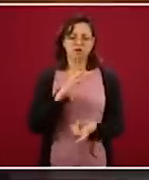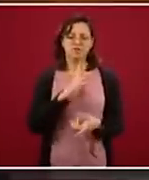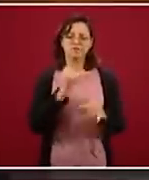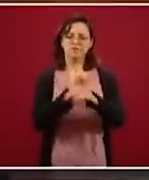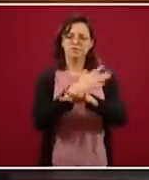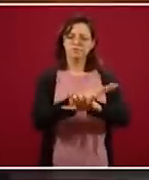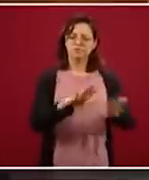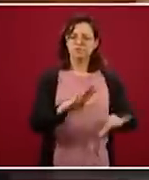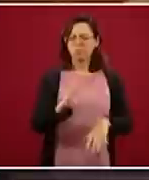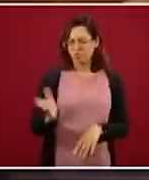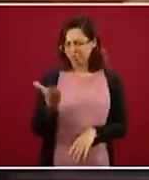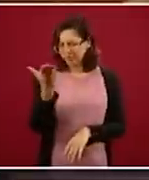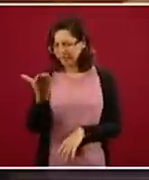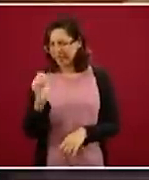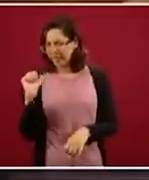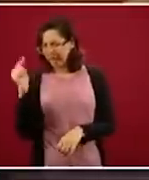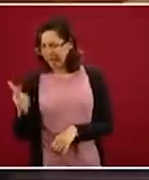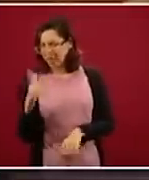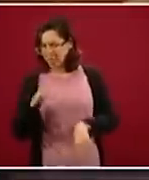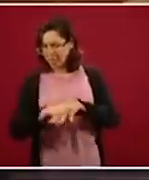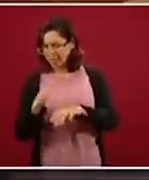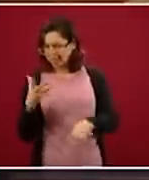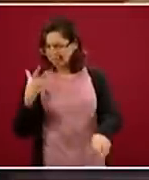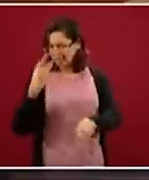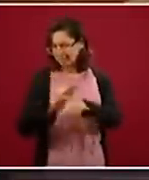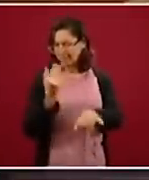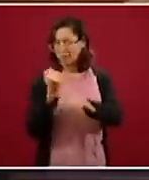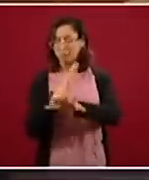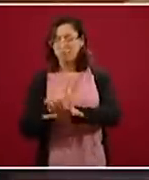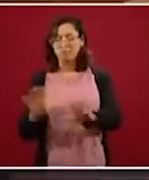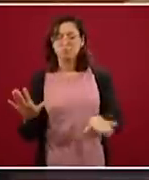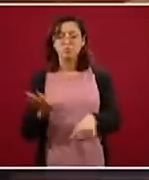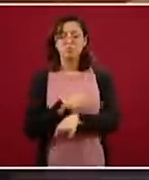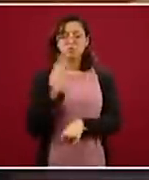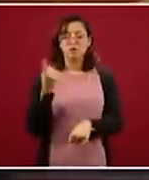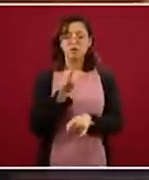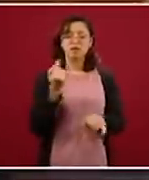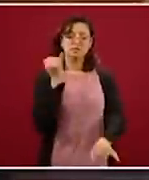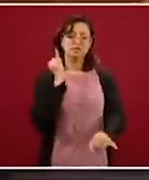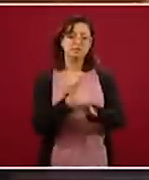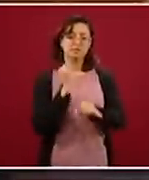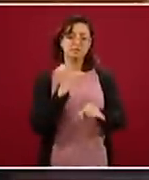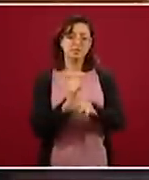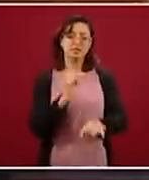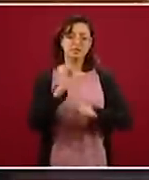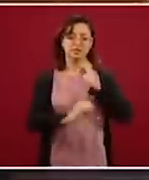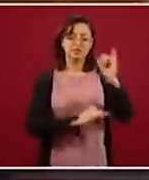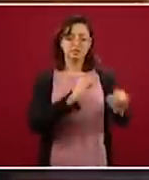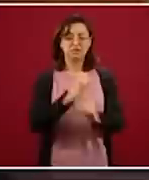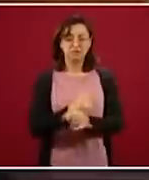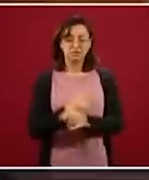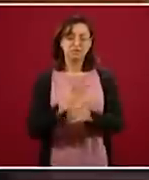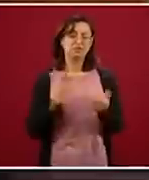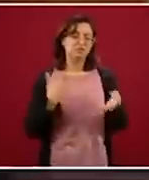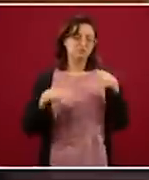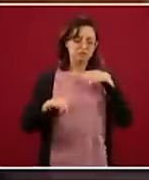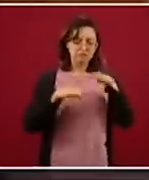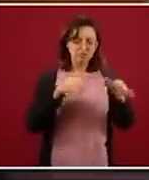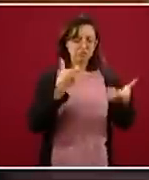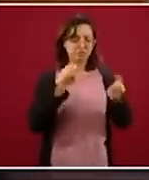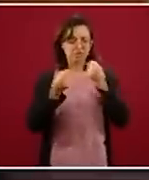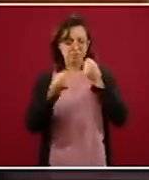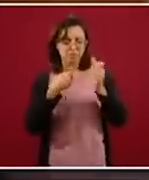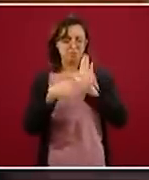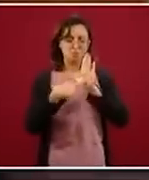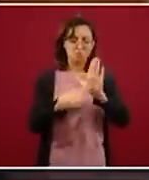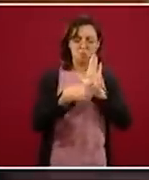qué información tiene al respecto, ya que esto es una red internacional y, bueno, es un trabajo periodístico el que se ha estado revelando,